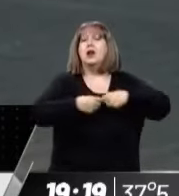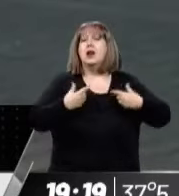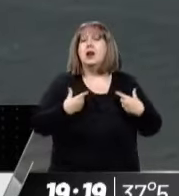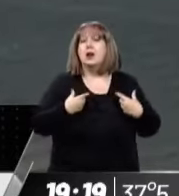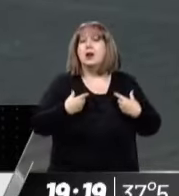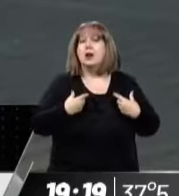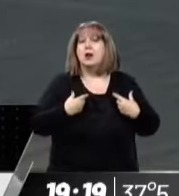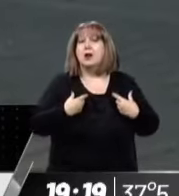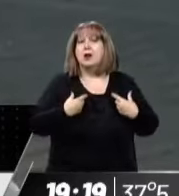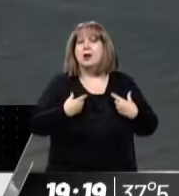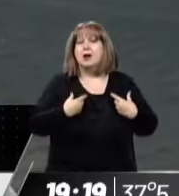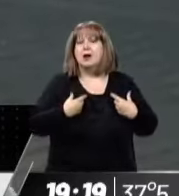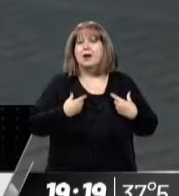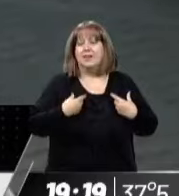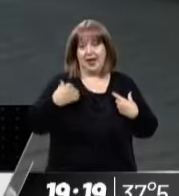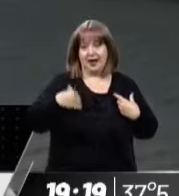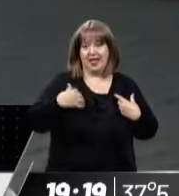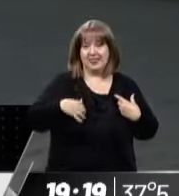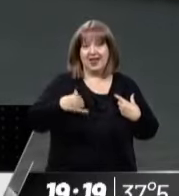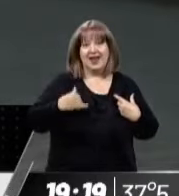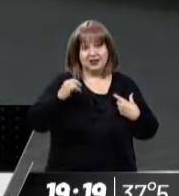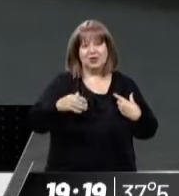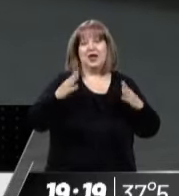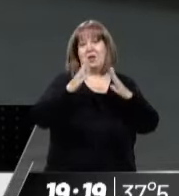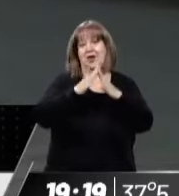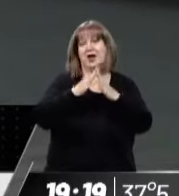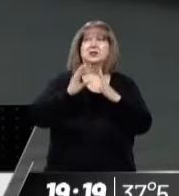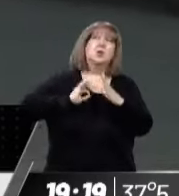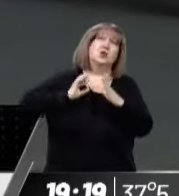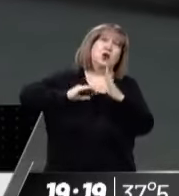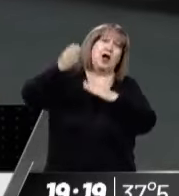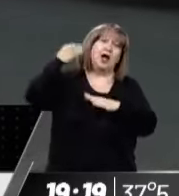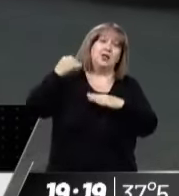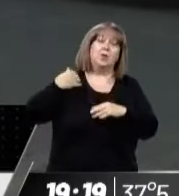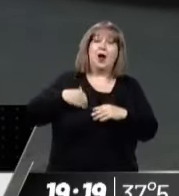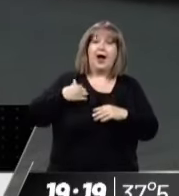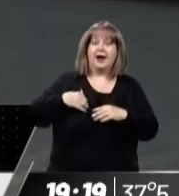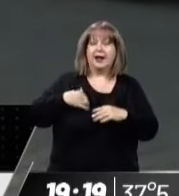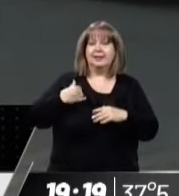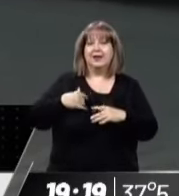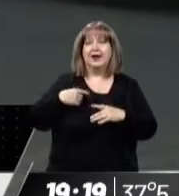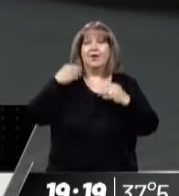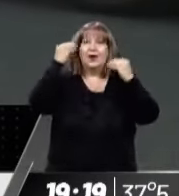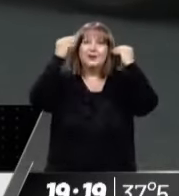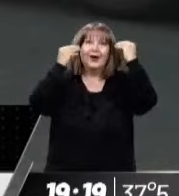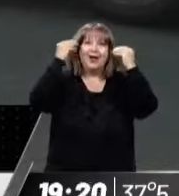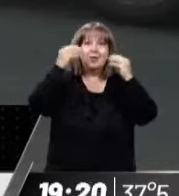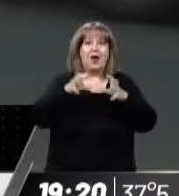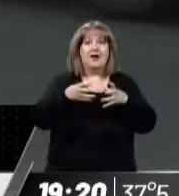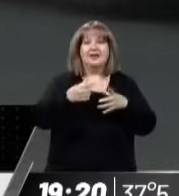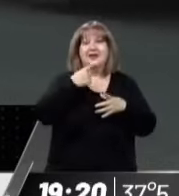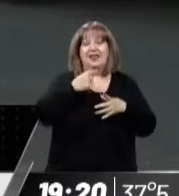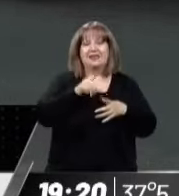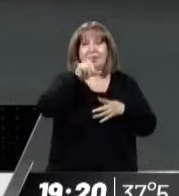de Boca, porque si sos tan inteligente. La de Argentina. Ay, la Argentina. Que compré hace años porque Argentina es un país que hace soñar. ¿Sabes? Hablas de